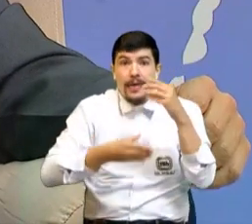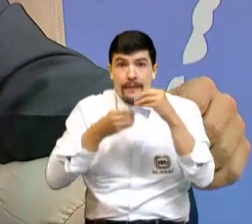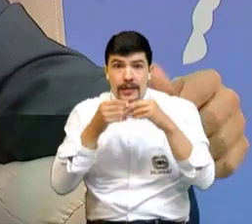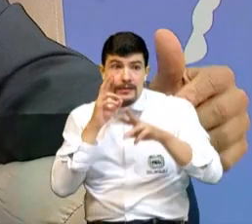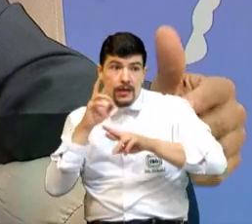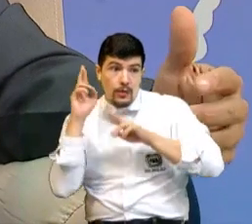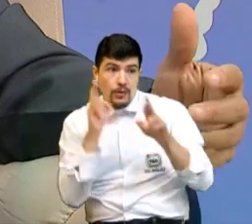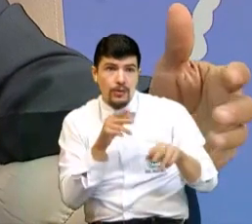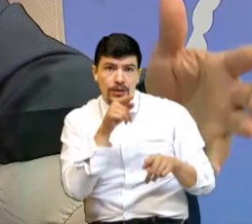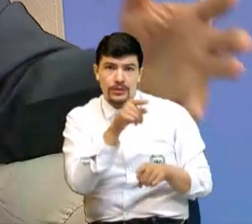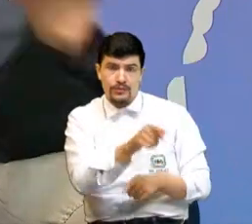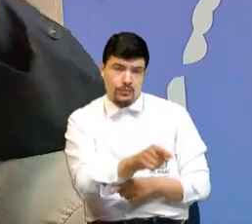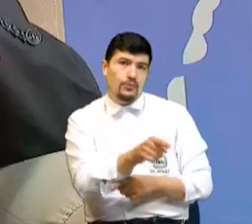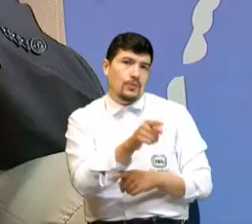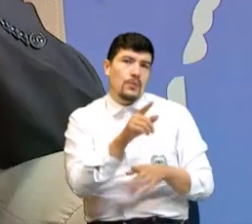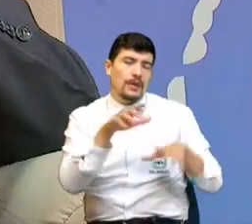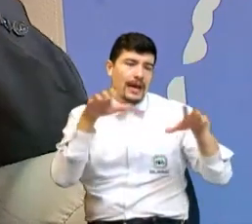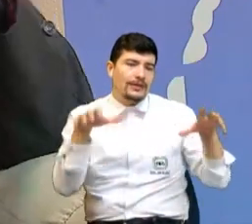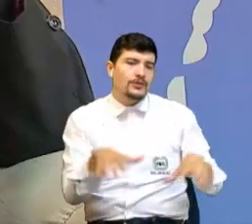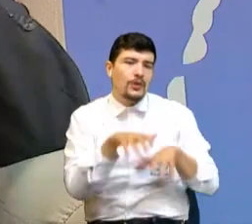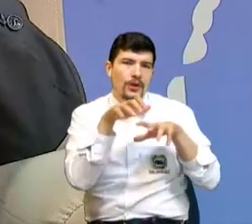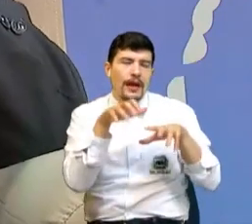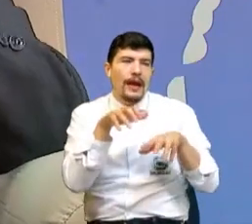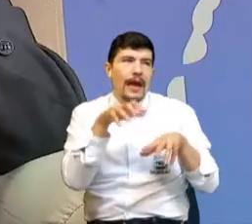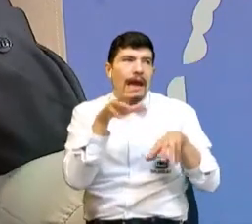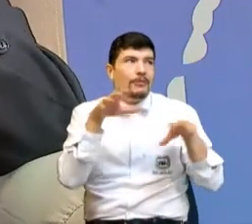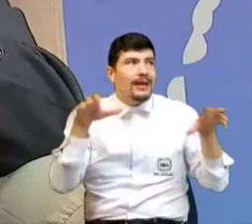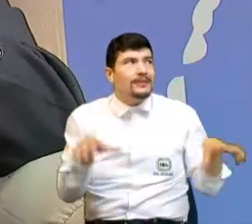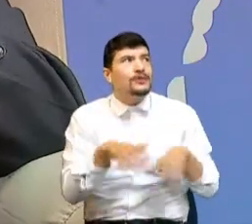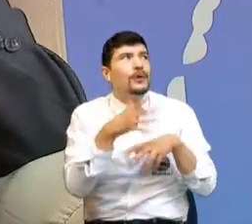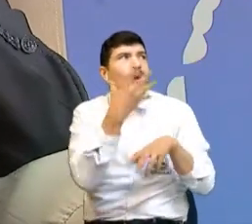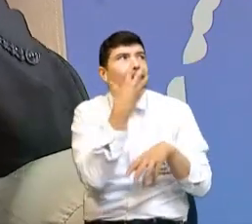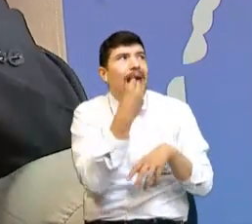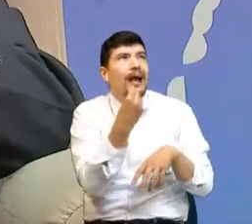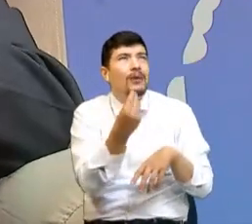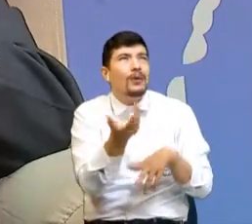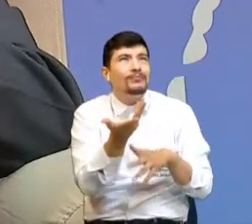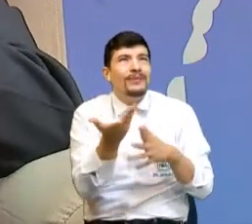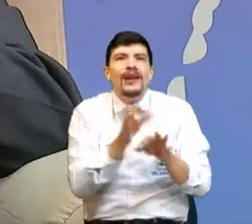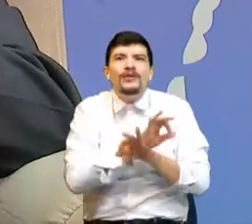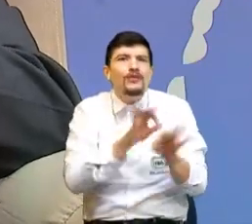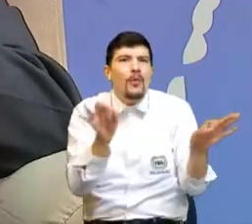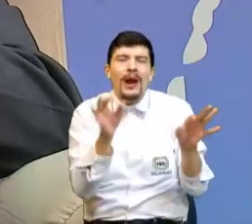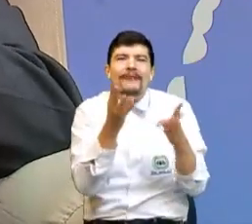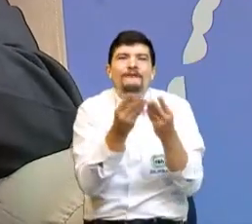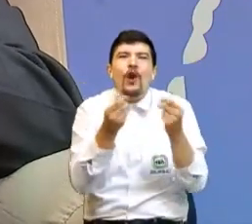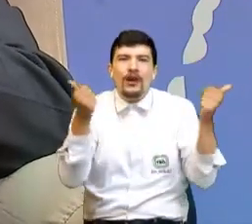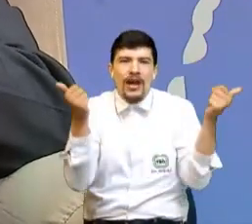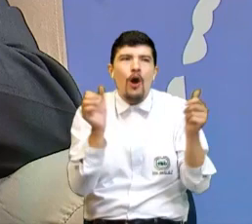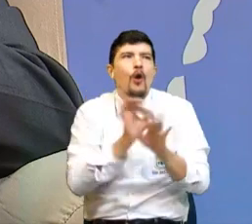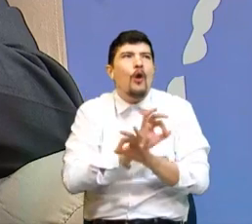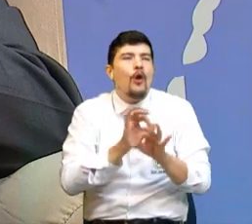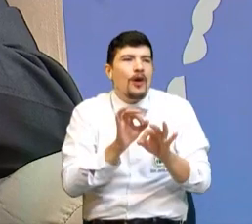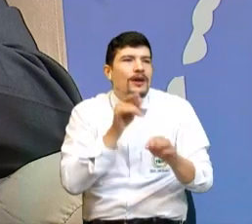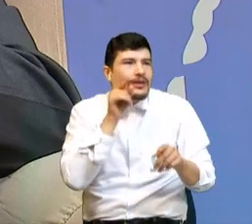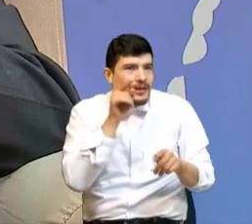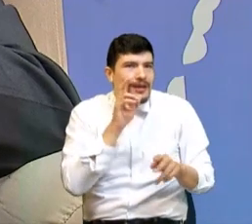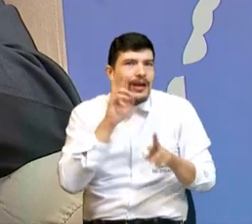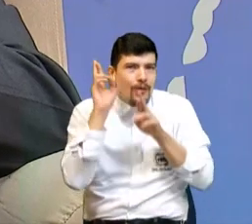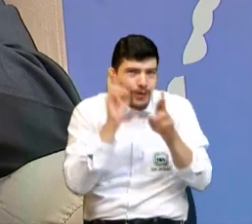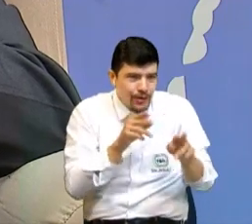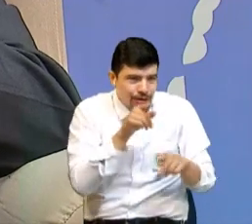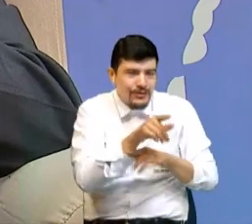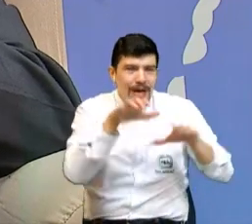delito imprescriptible, catalogándolo, llevándolo al esquema mismo de aquellos delitos considerados como de